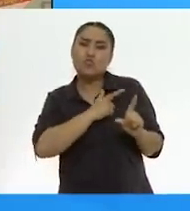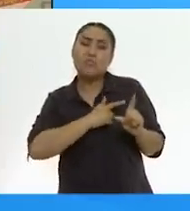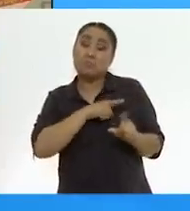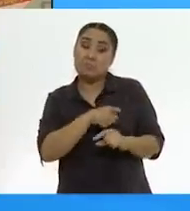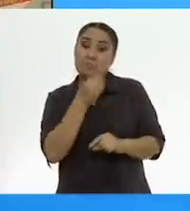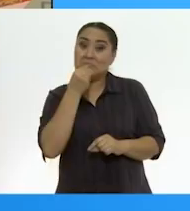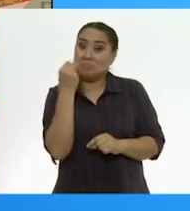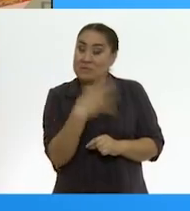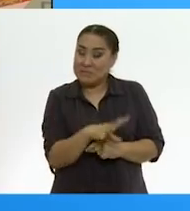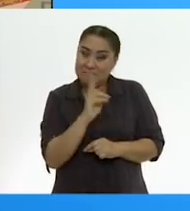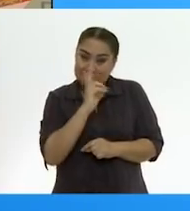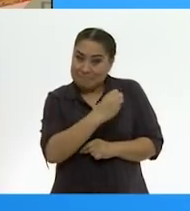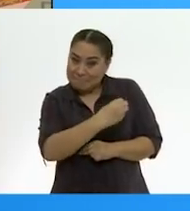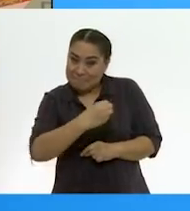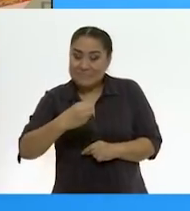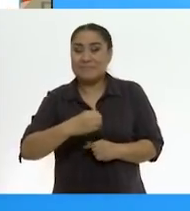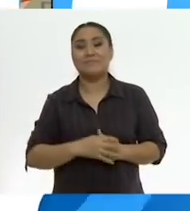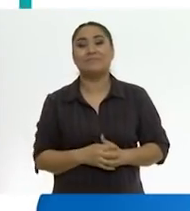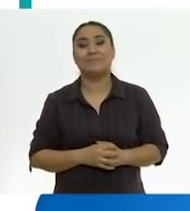bueno.